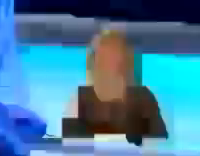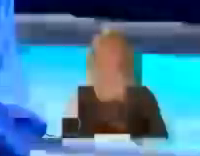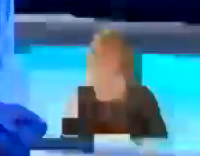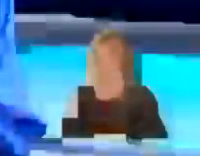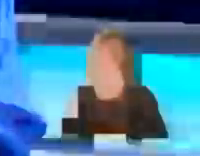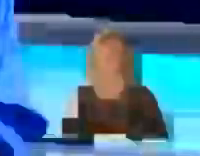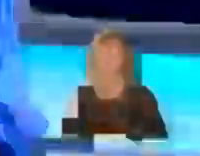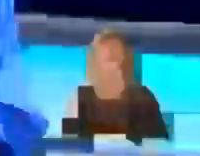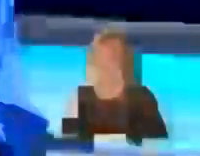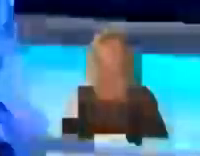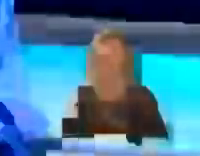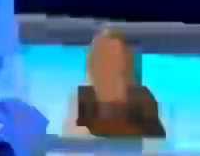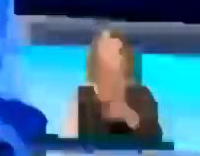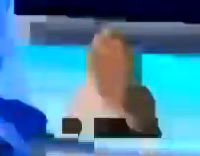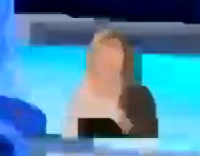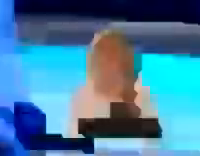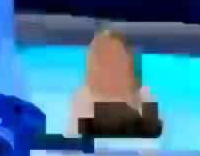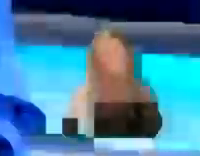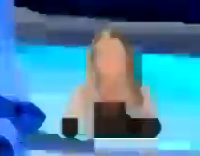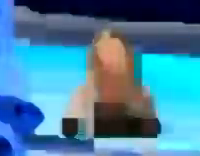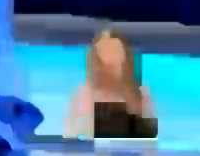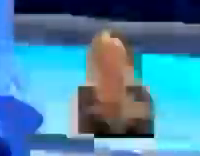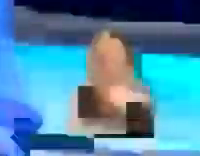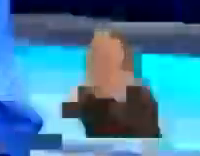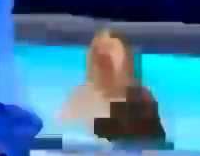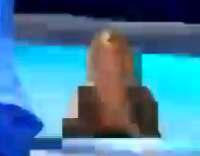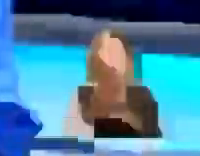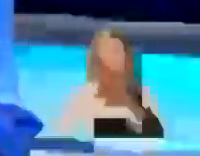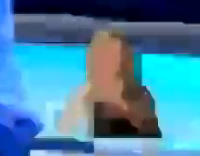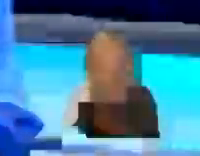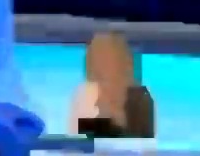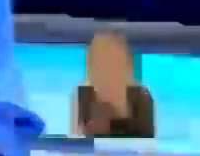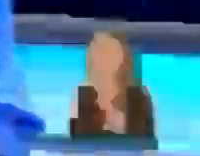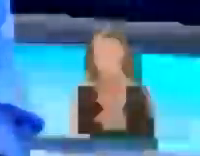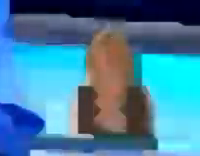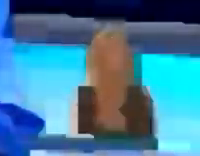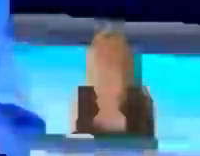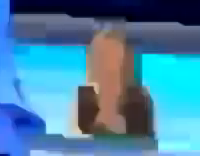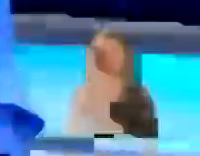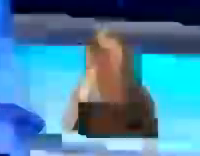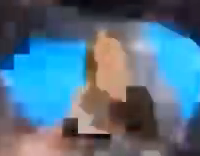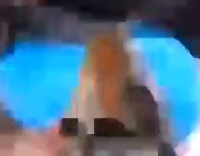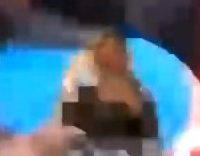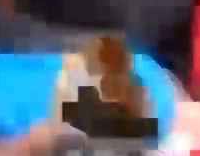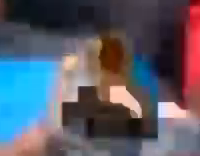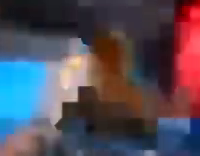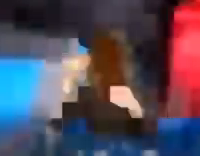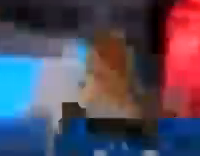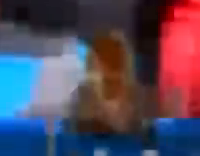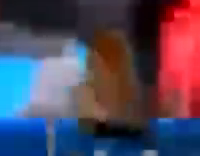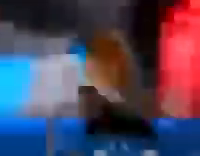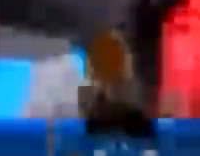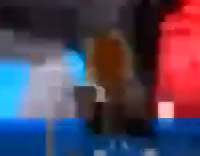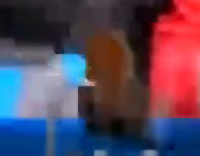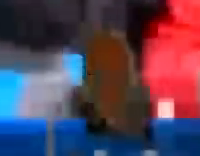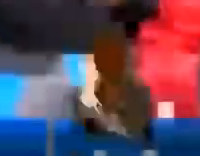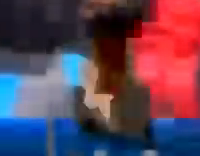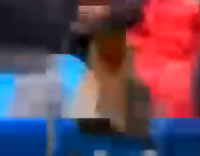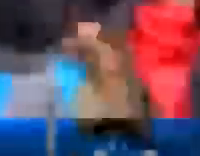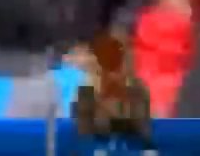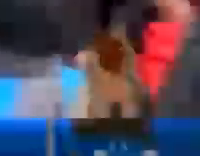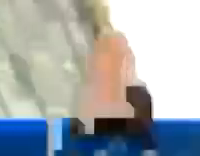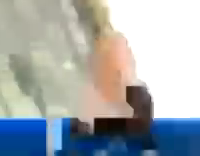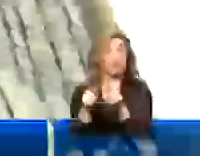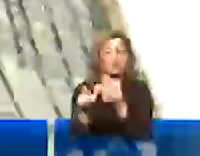horas. La prefecta de Pichincha, Paola Pavón, empezó el año haciendo definiciones políticas. Esta mañana, en su despacho, en medio de